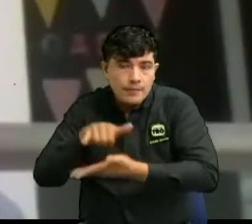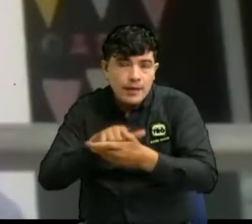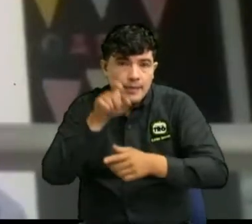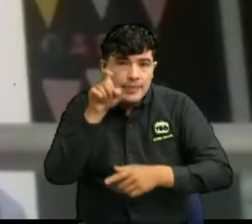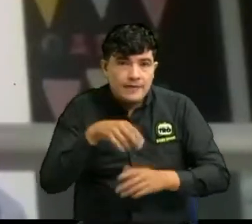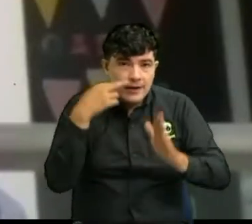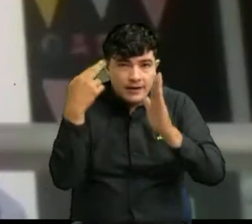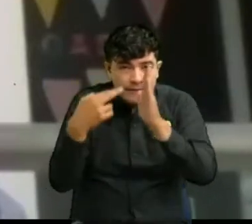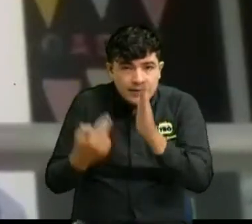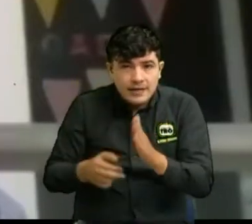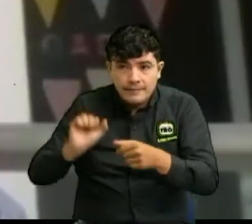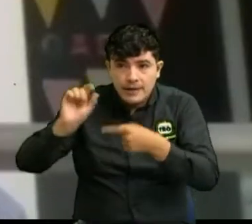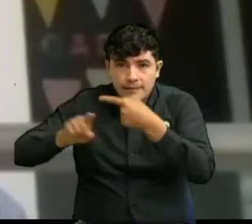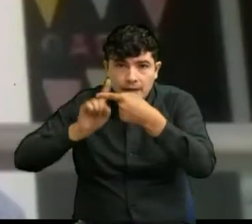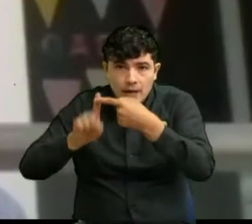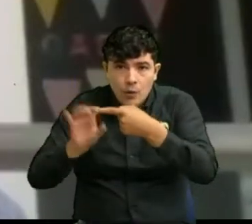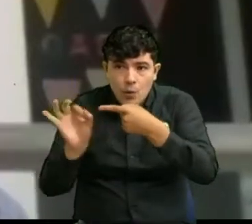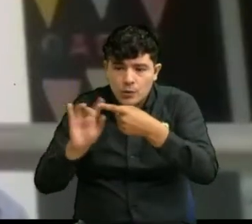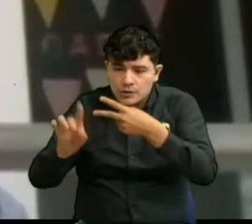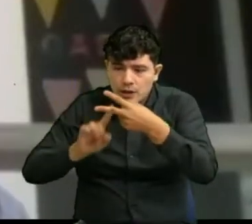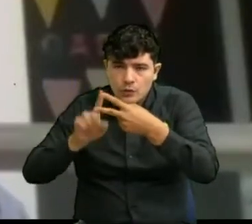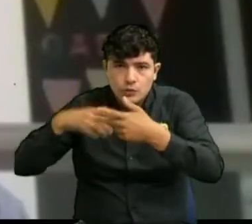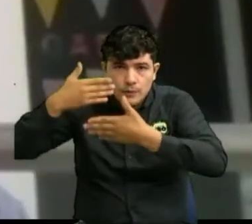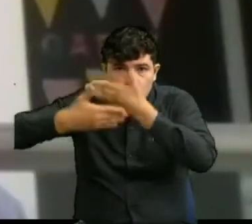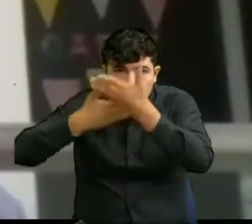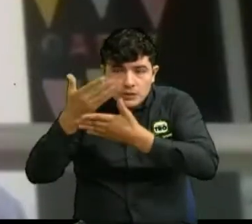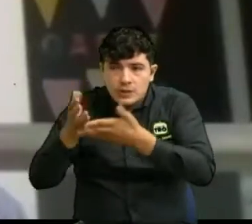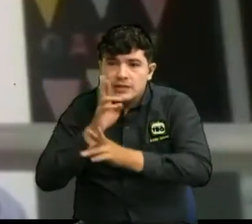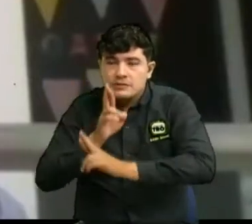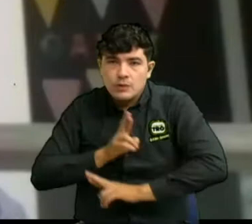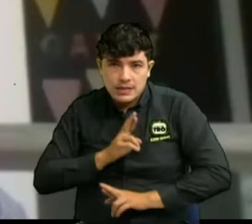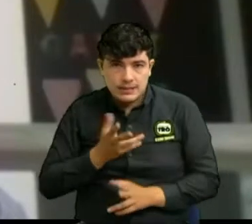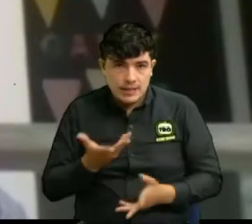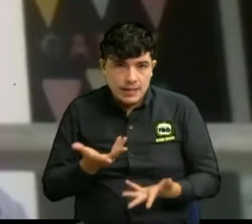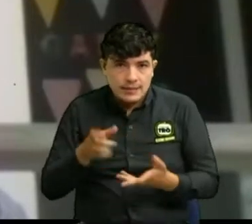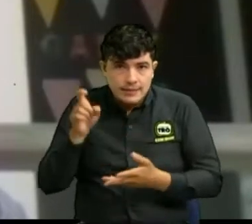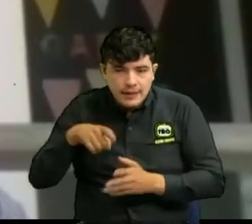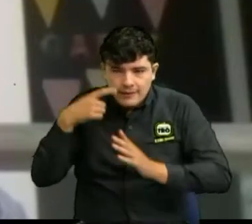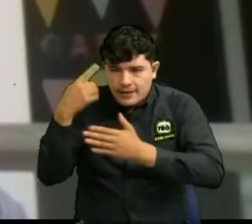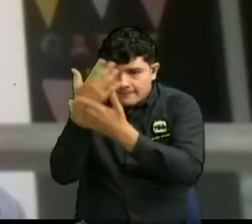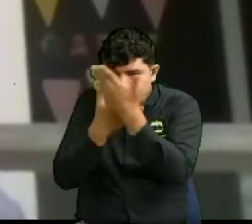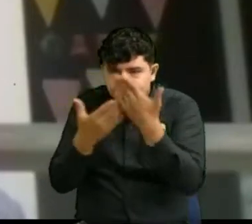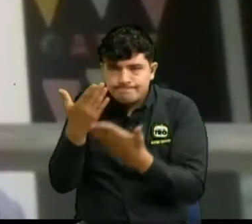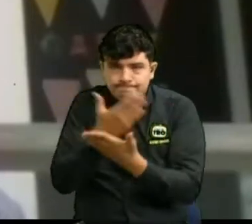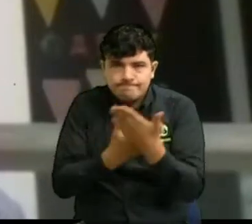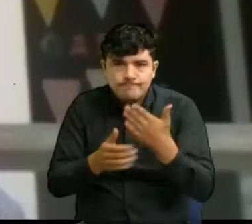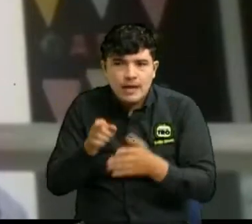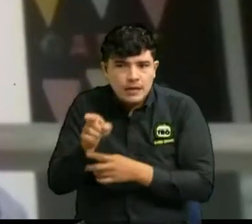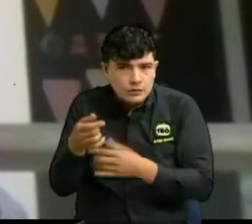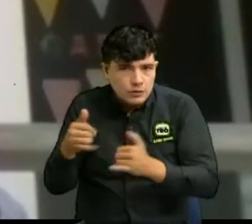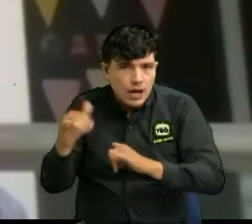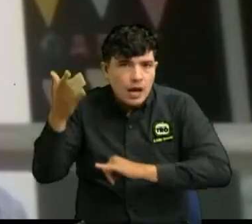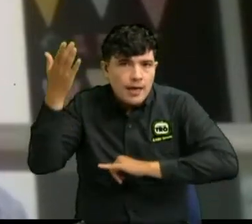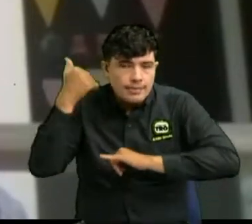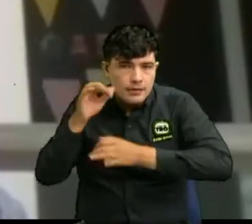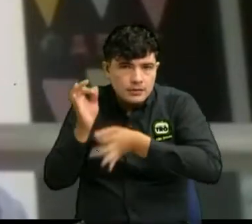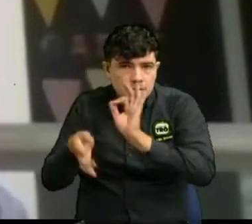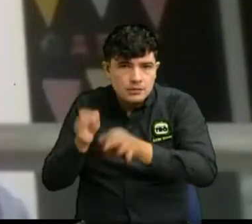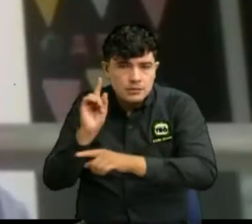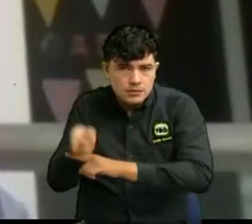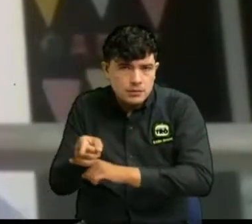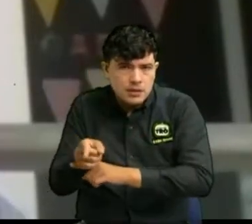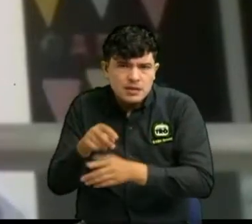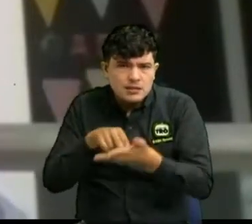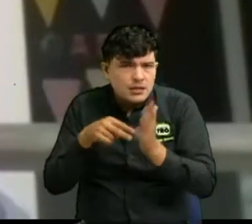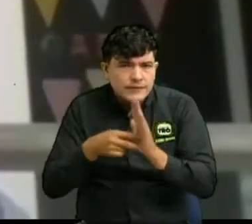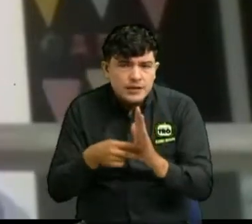hubo sentencia de primera, de segunda instancia. Aquí estaríamos frente a una situación de cosa juzgada, que en un lenguaje común,